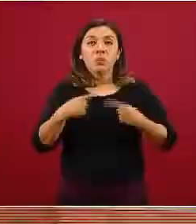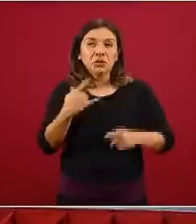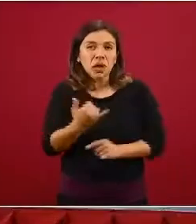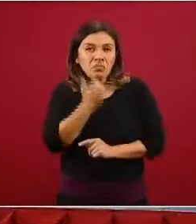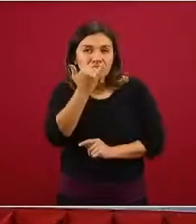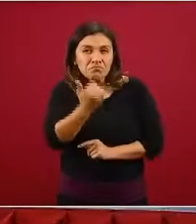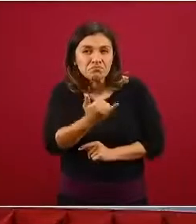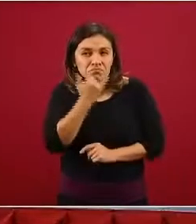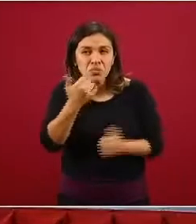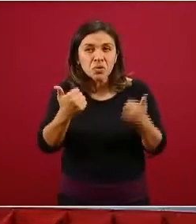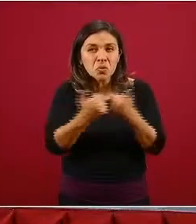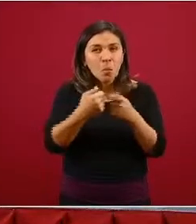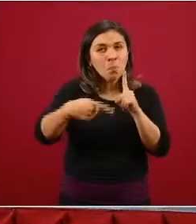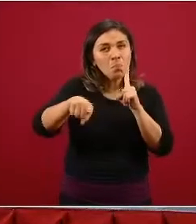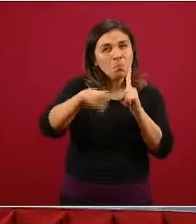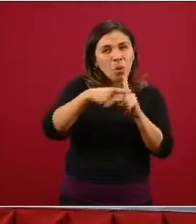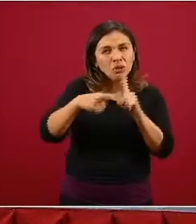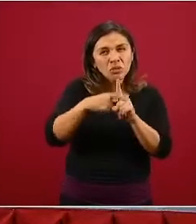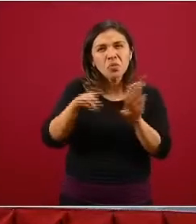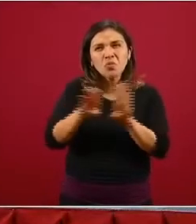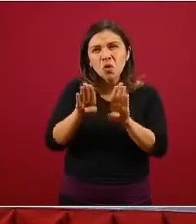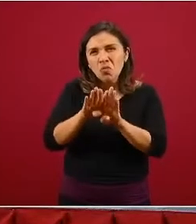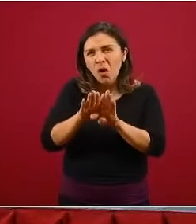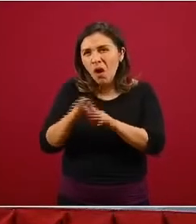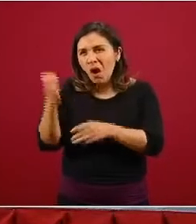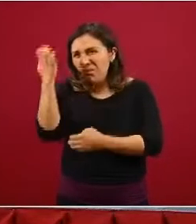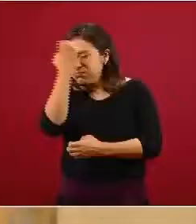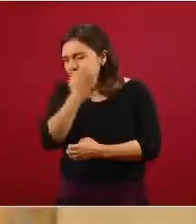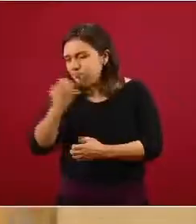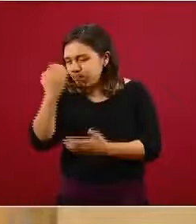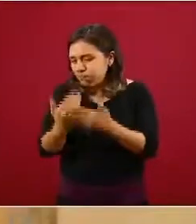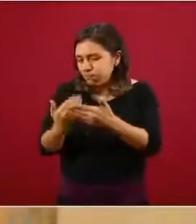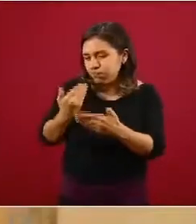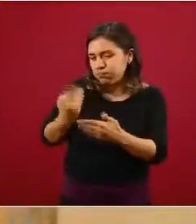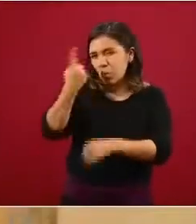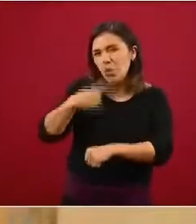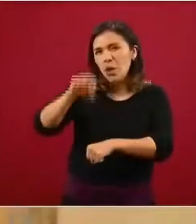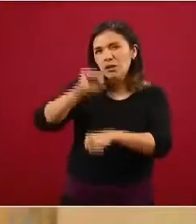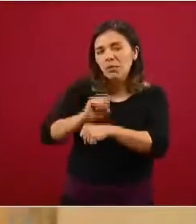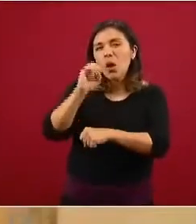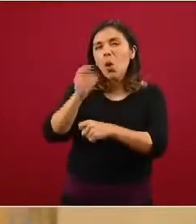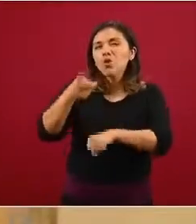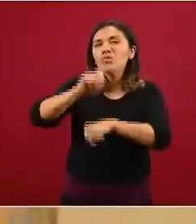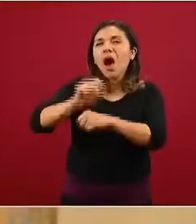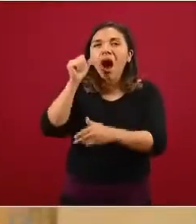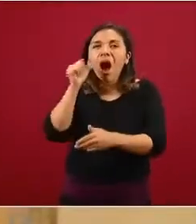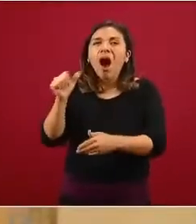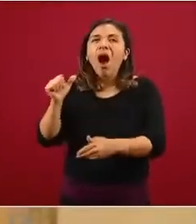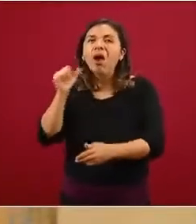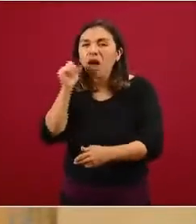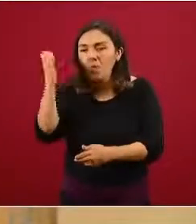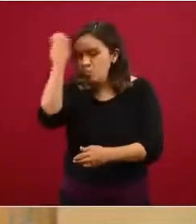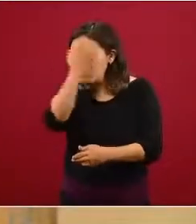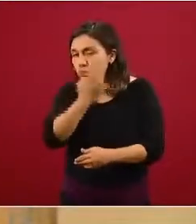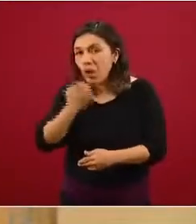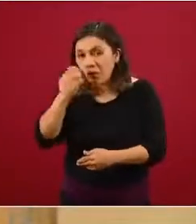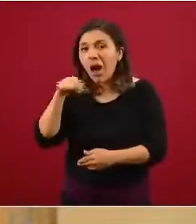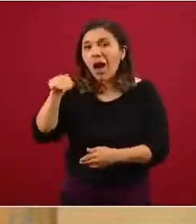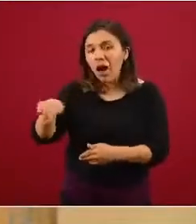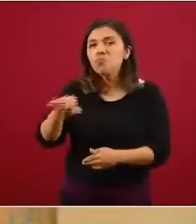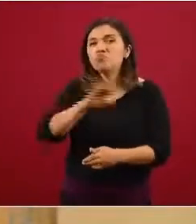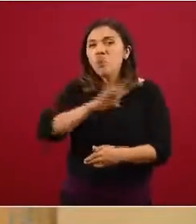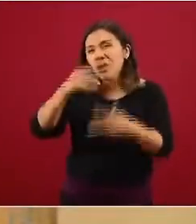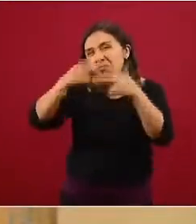estima con la positividad de la semana o del día en que se tomó su prueba